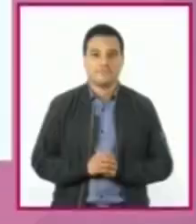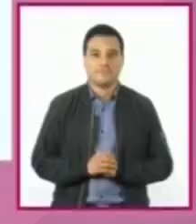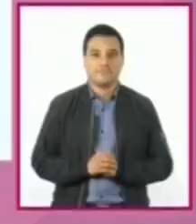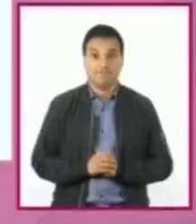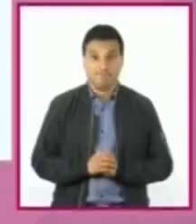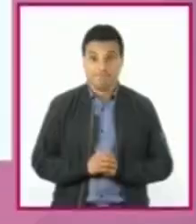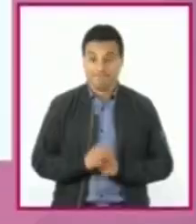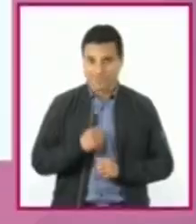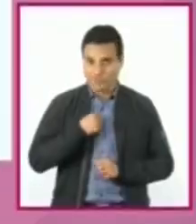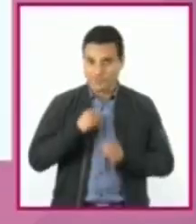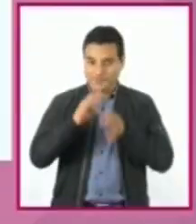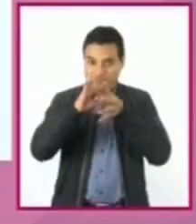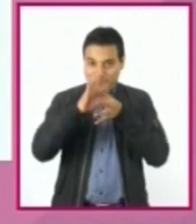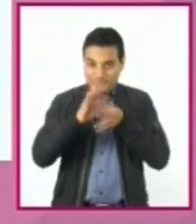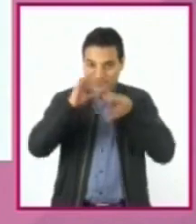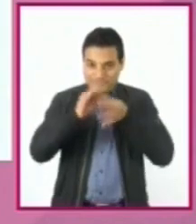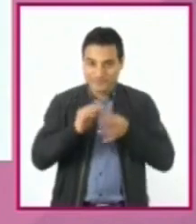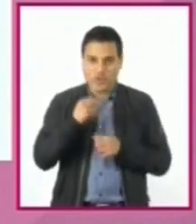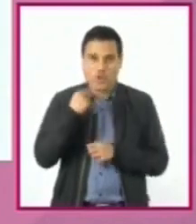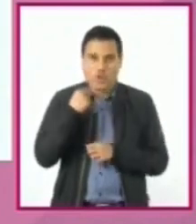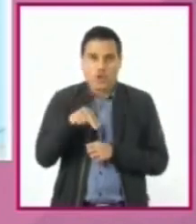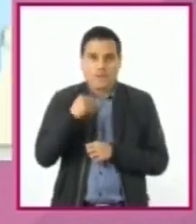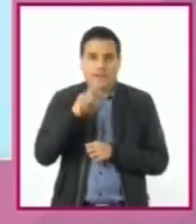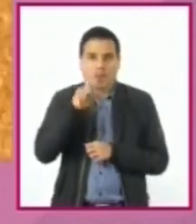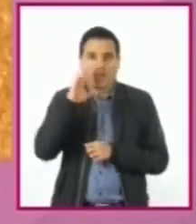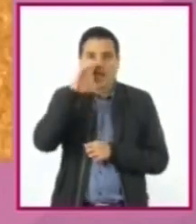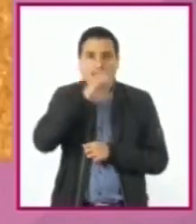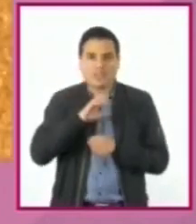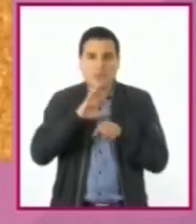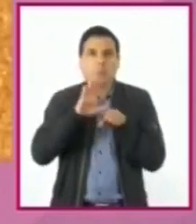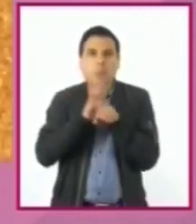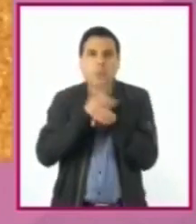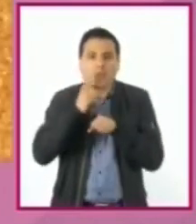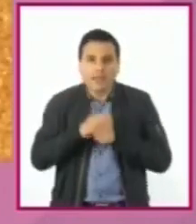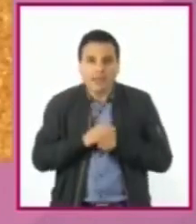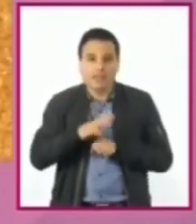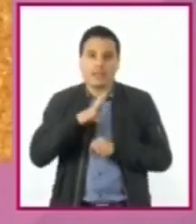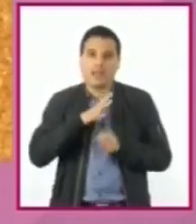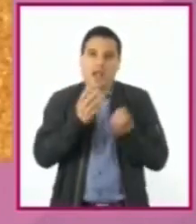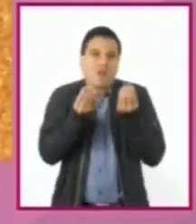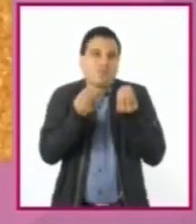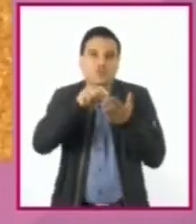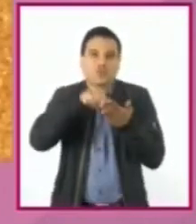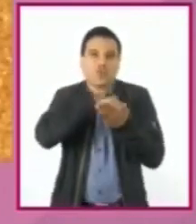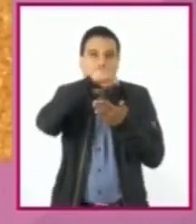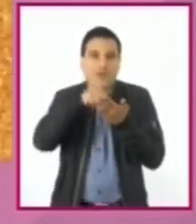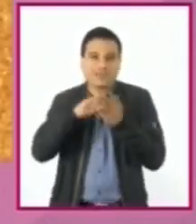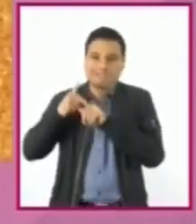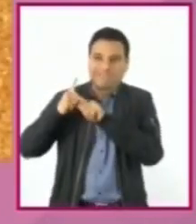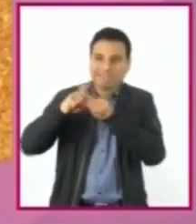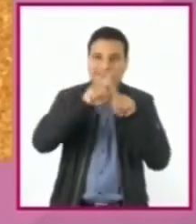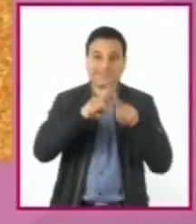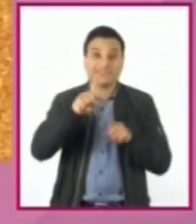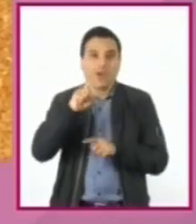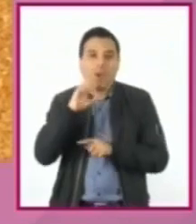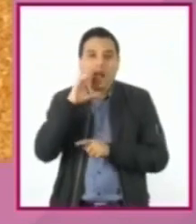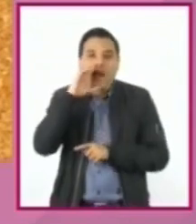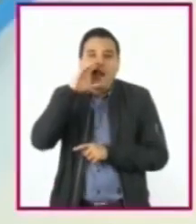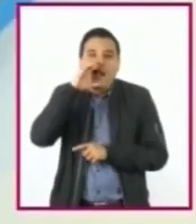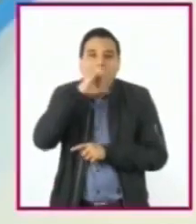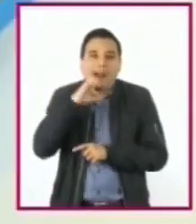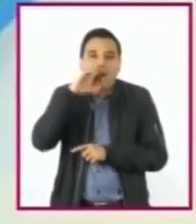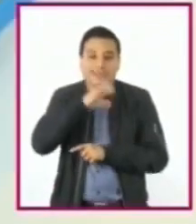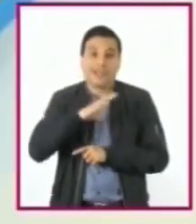Les cuento que el nombre de Aguascalientes se debe a la abundancia de aguas termales que existen en la región y por